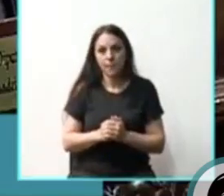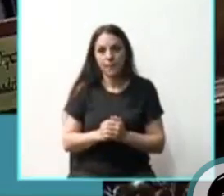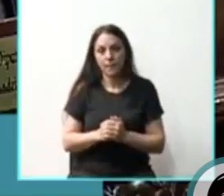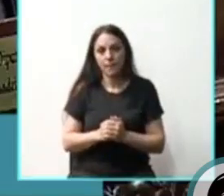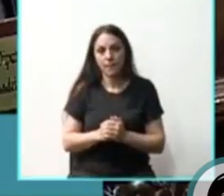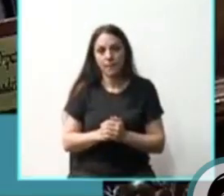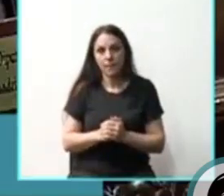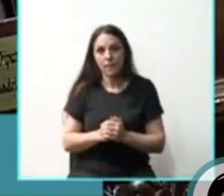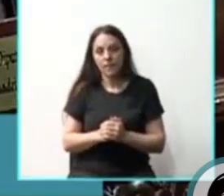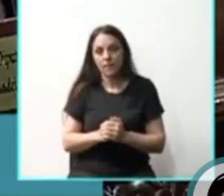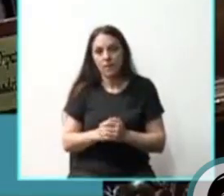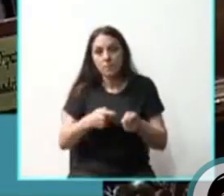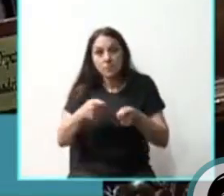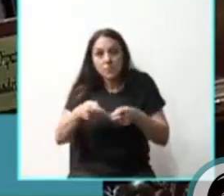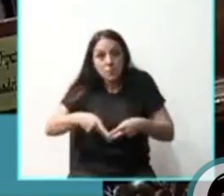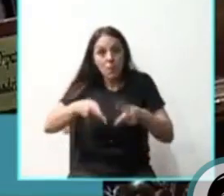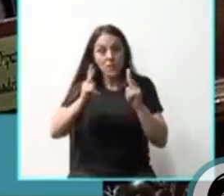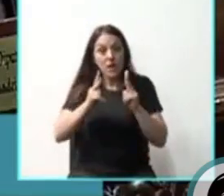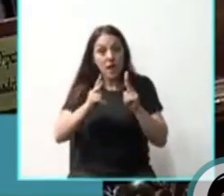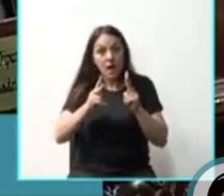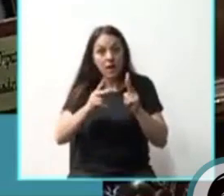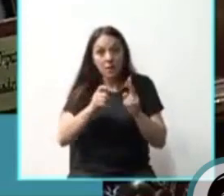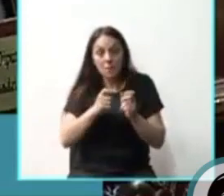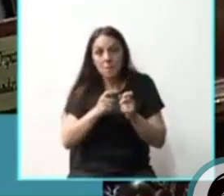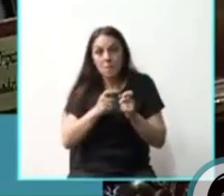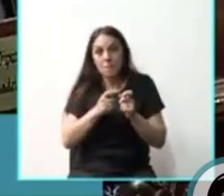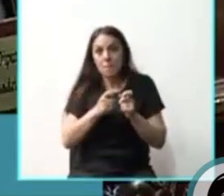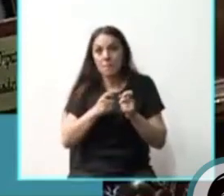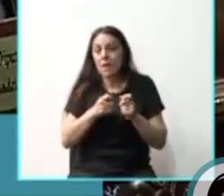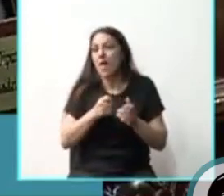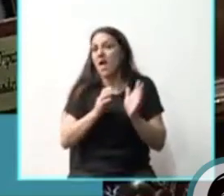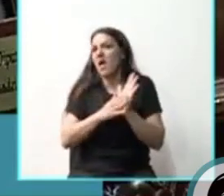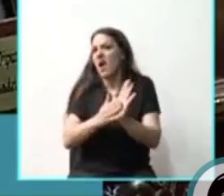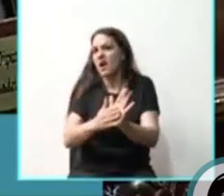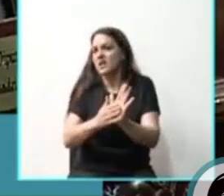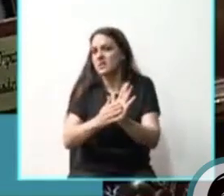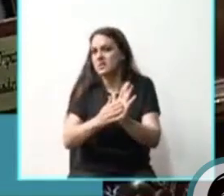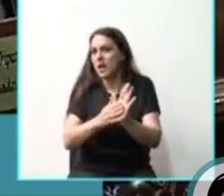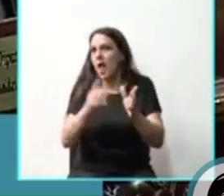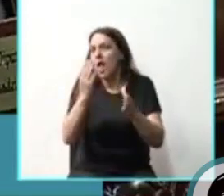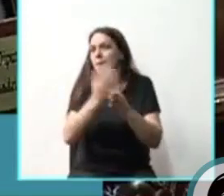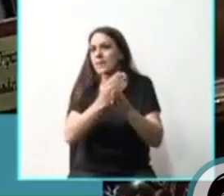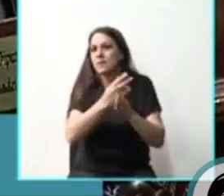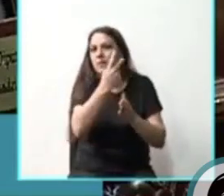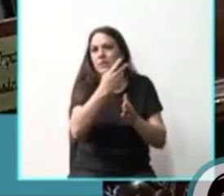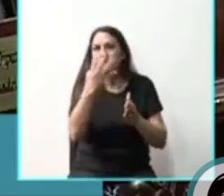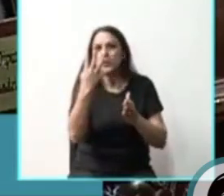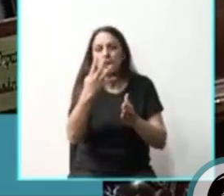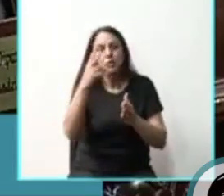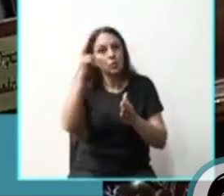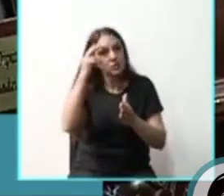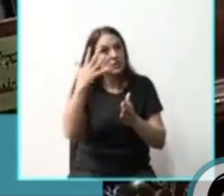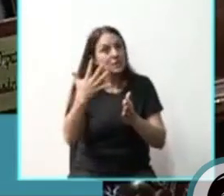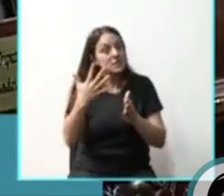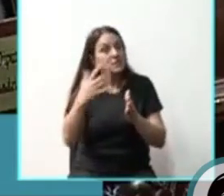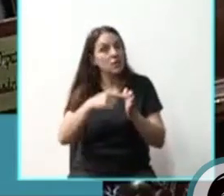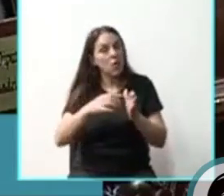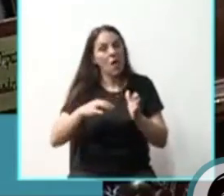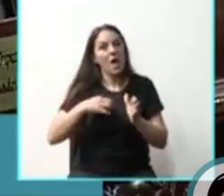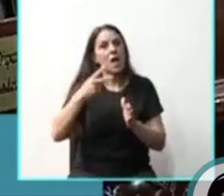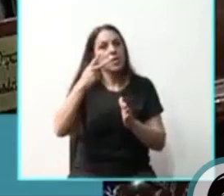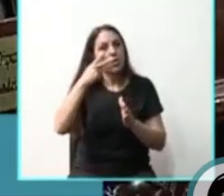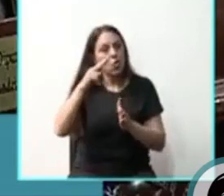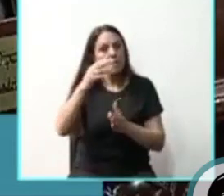la inmobiliaria para realizar estas tierras se les llamo es el expediente 24 85 en el año